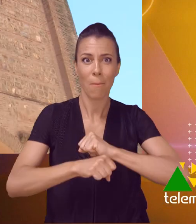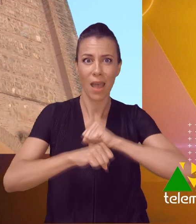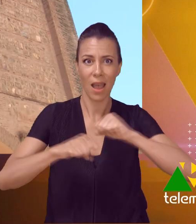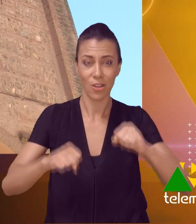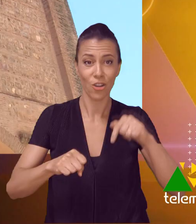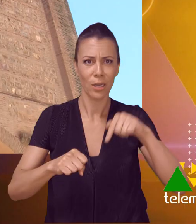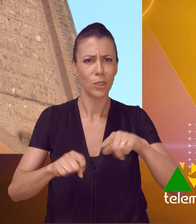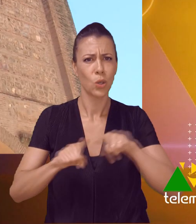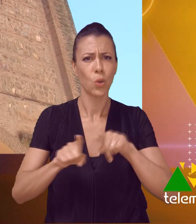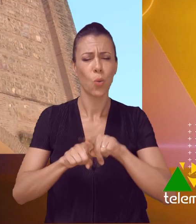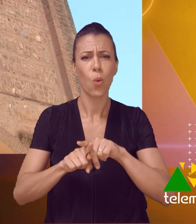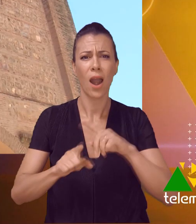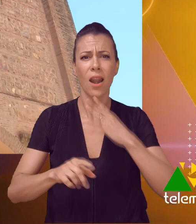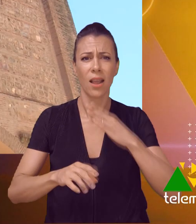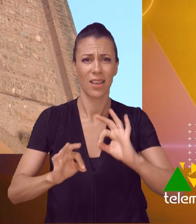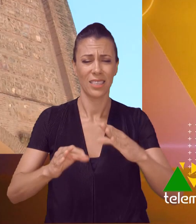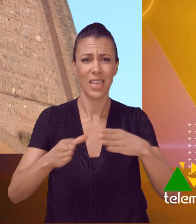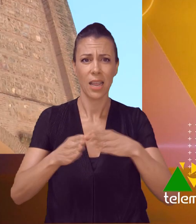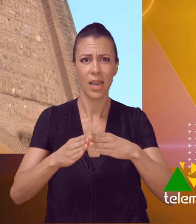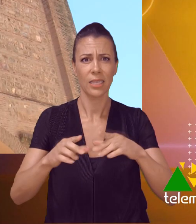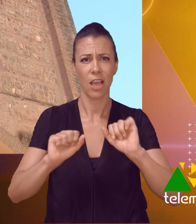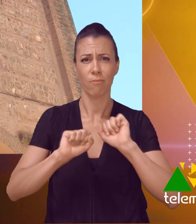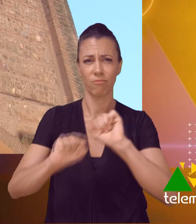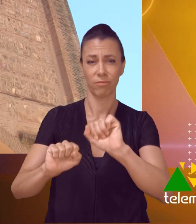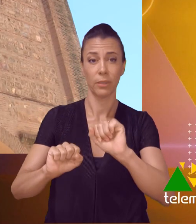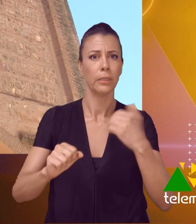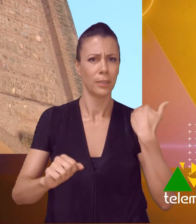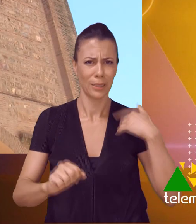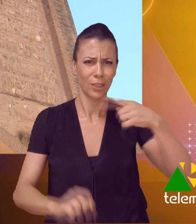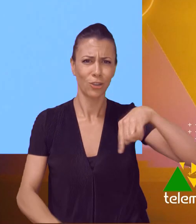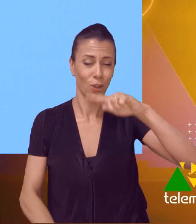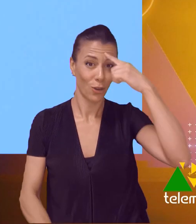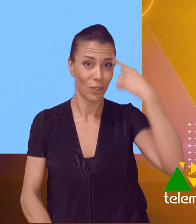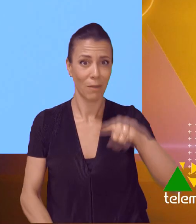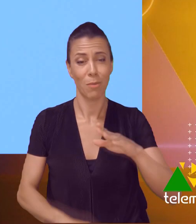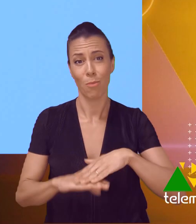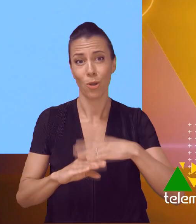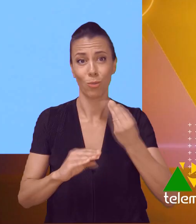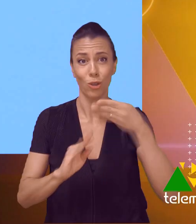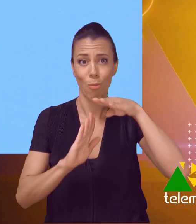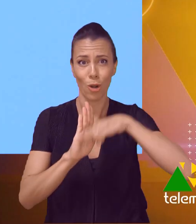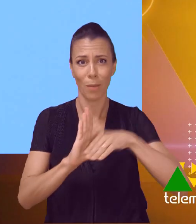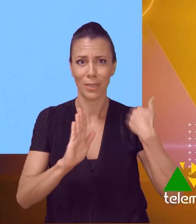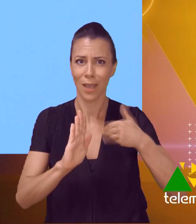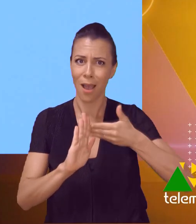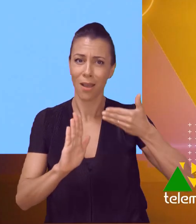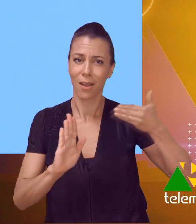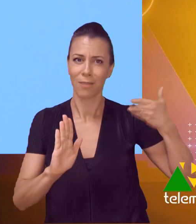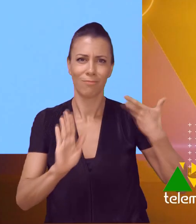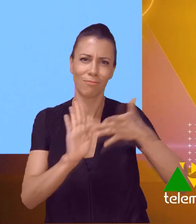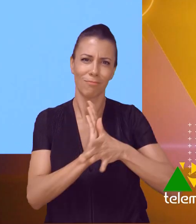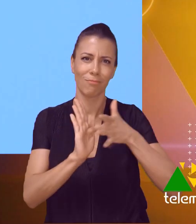iglesia fortaleza. Seguro que ya lo han descubierto, ¿verdad? Porque llevamos muchísimos programas dedicados concretamente a el